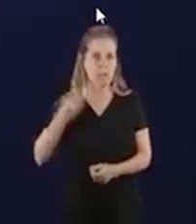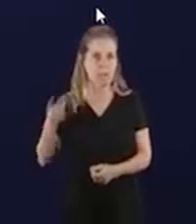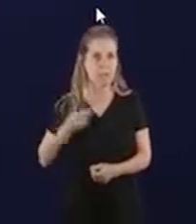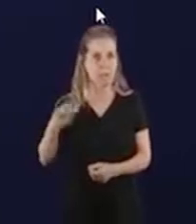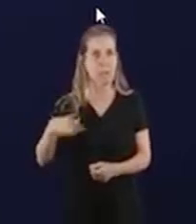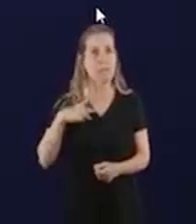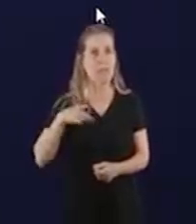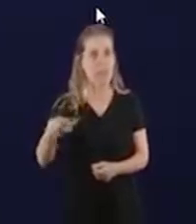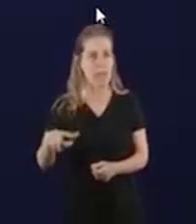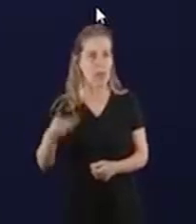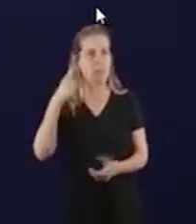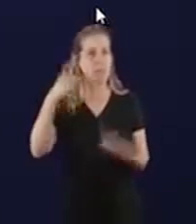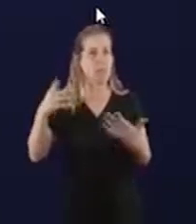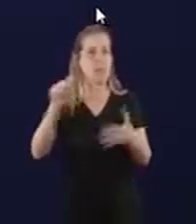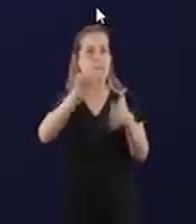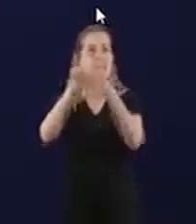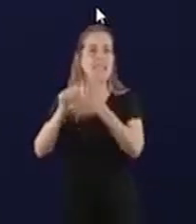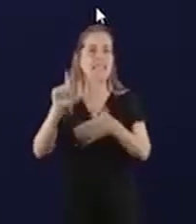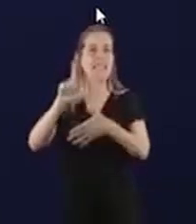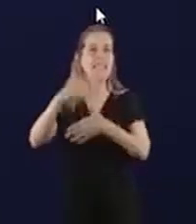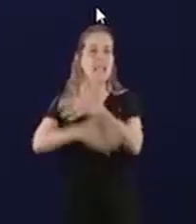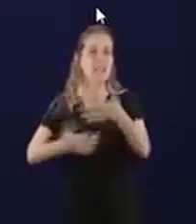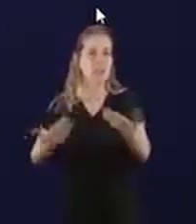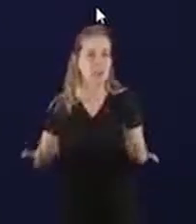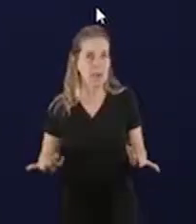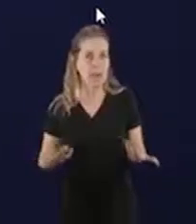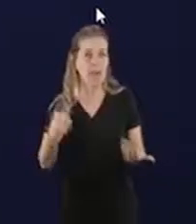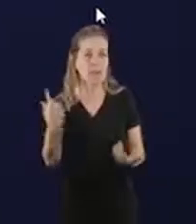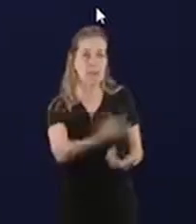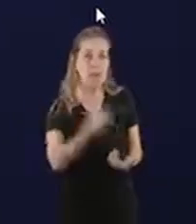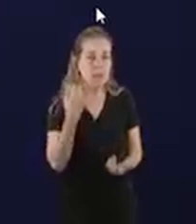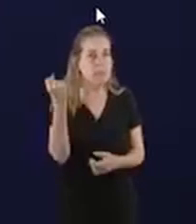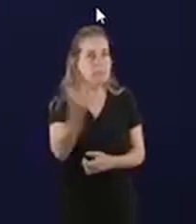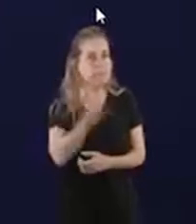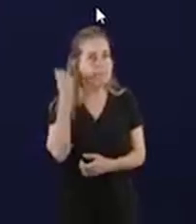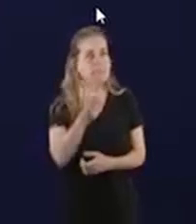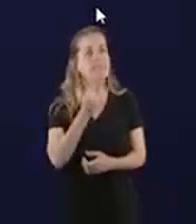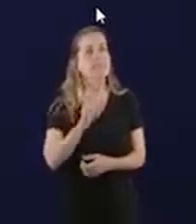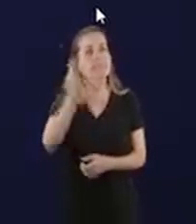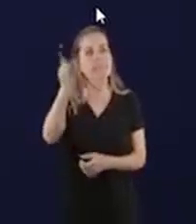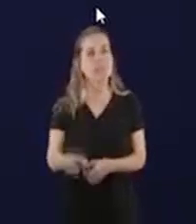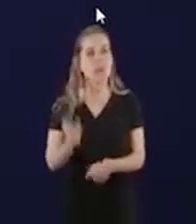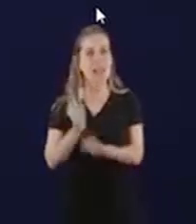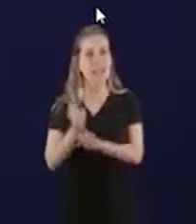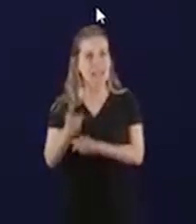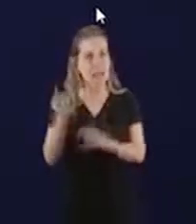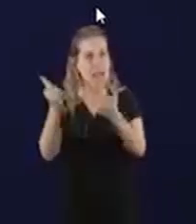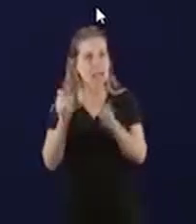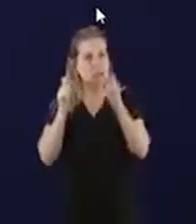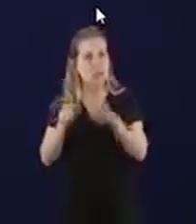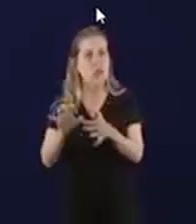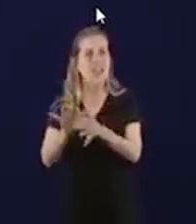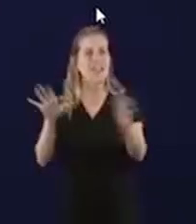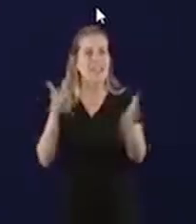de toda latinoamérica Así que eh para nosotros es fundamental que el empleado tenga mayor libertad y que el